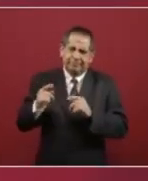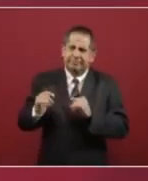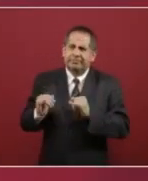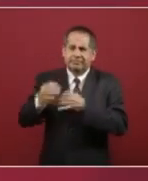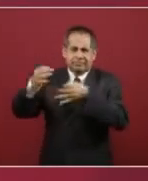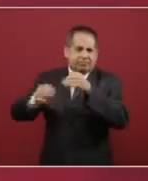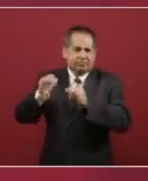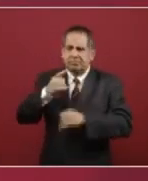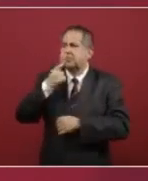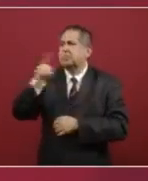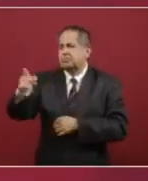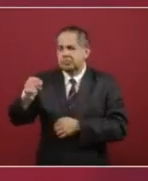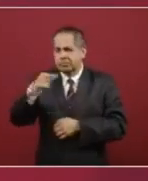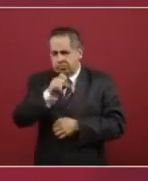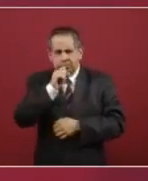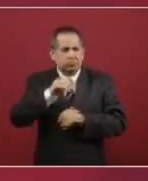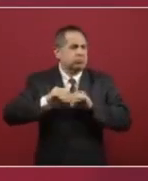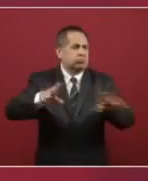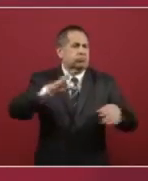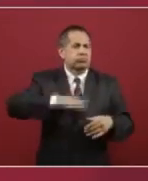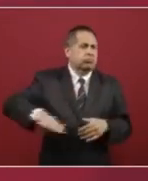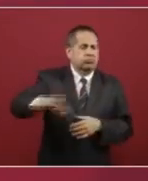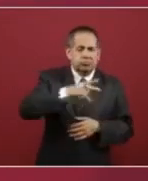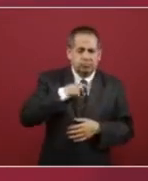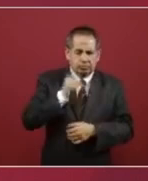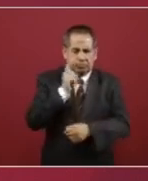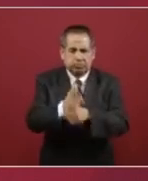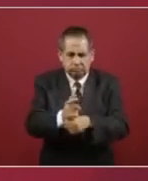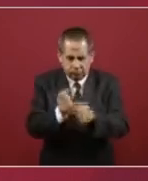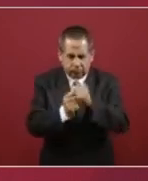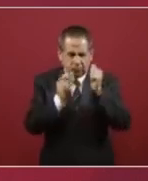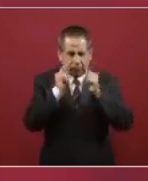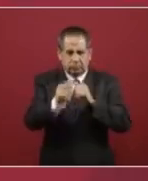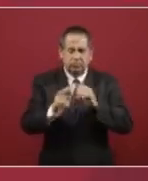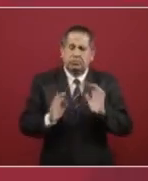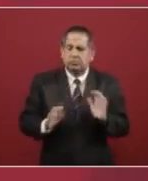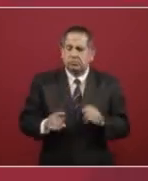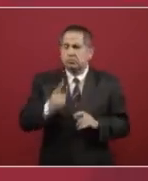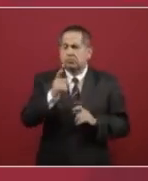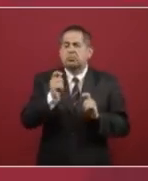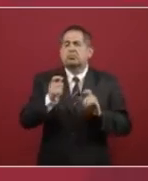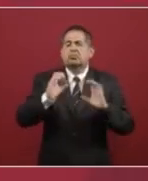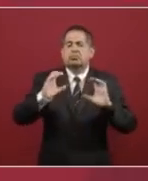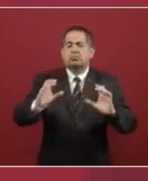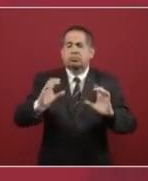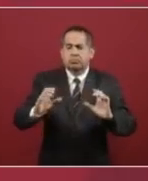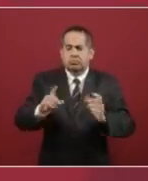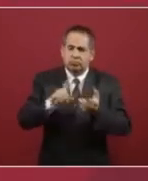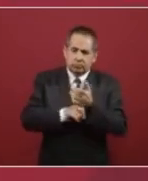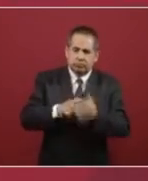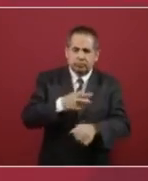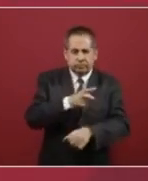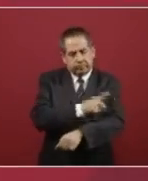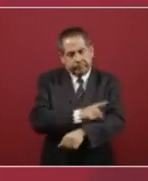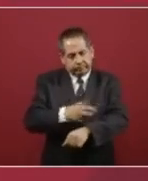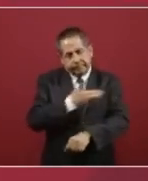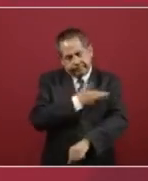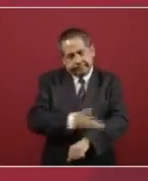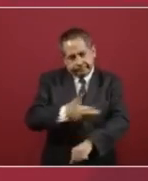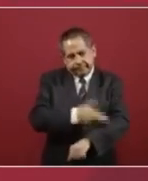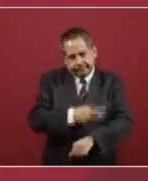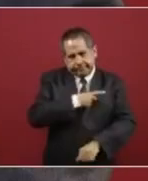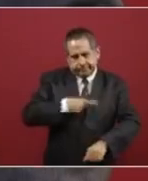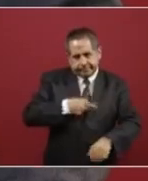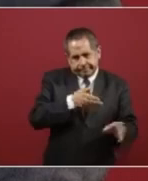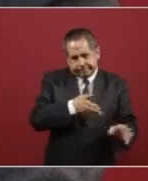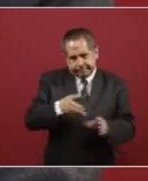judiciales, sino también en la opinión pública, nada más cuidando lo del debido proceso, para